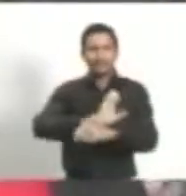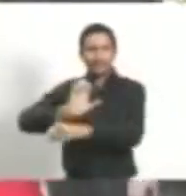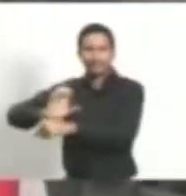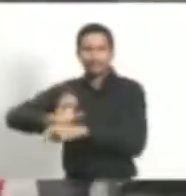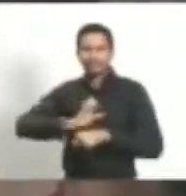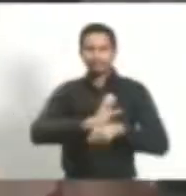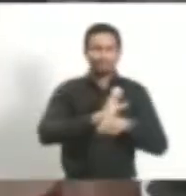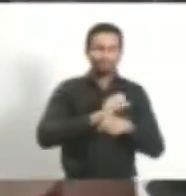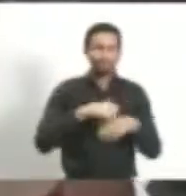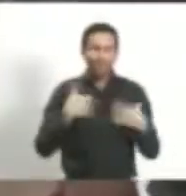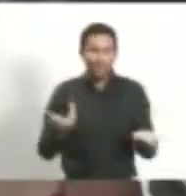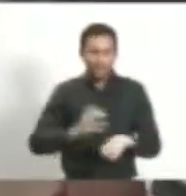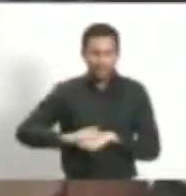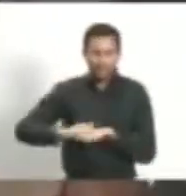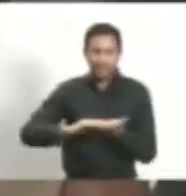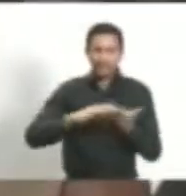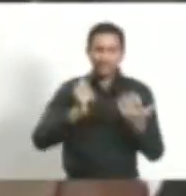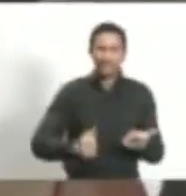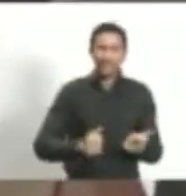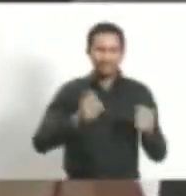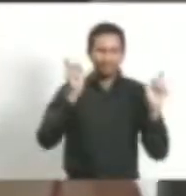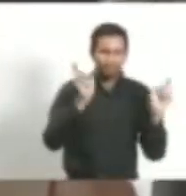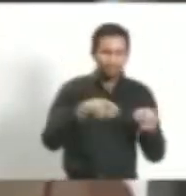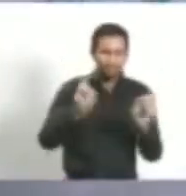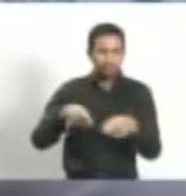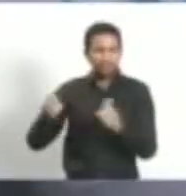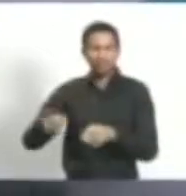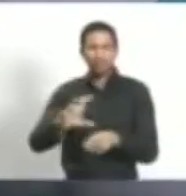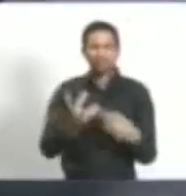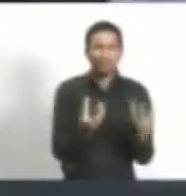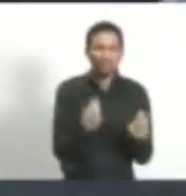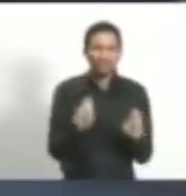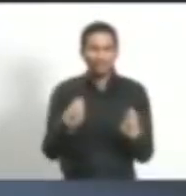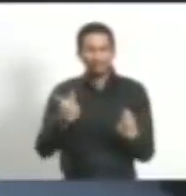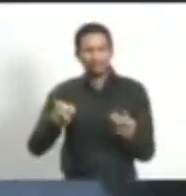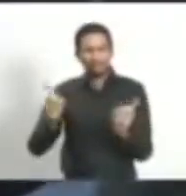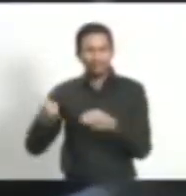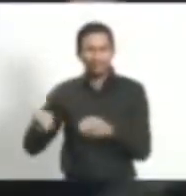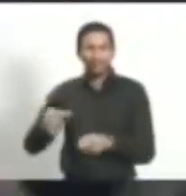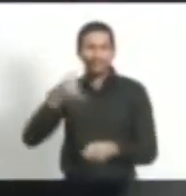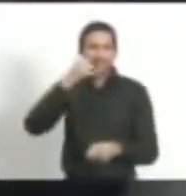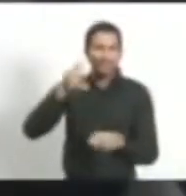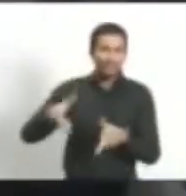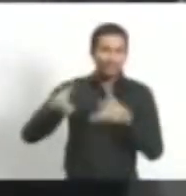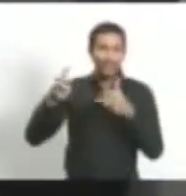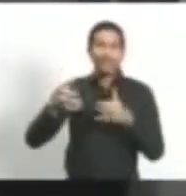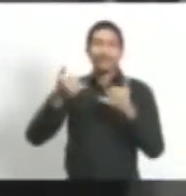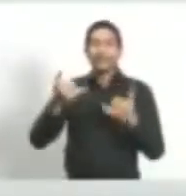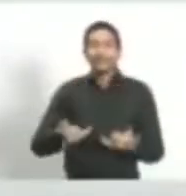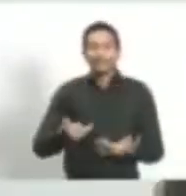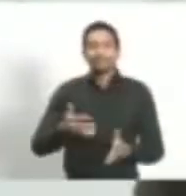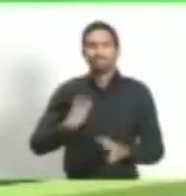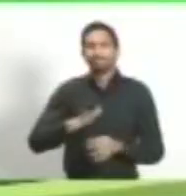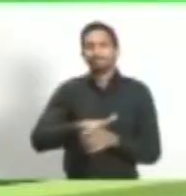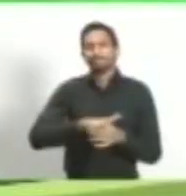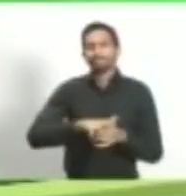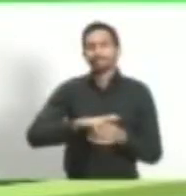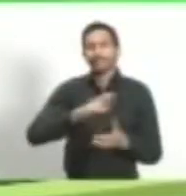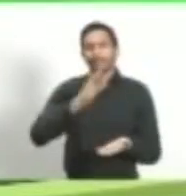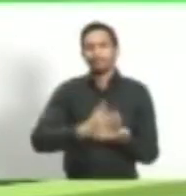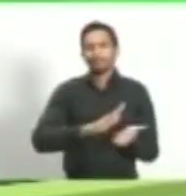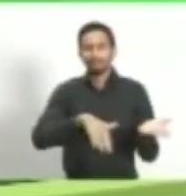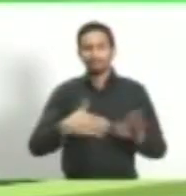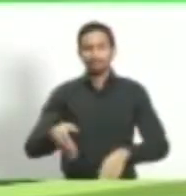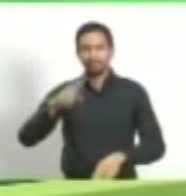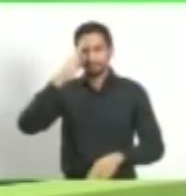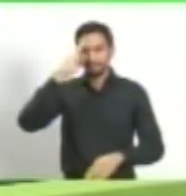para lograr la desarticulación de estas bandas de extorsionistas, que hoy cobra la vida de un oficial de este departamento. Defensores